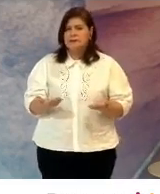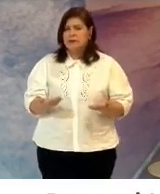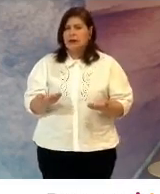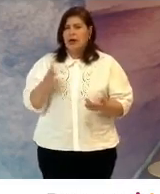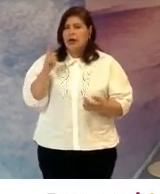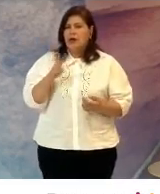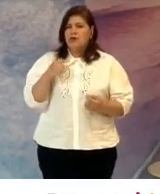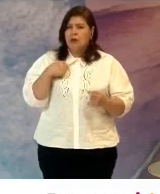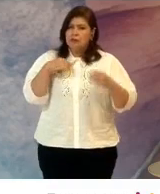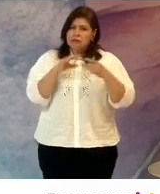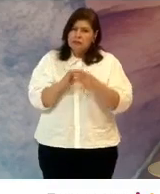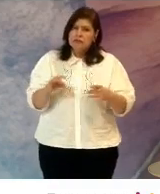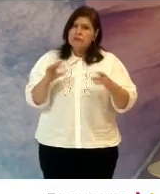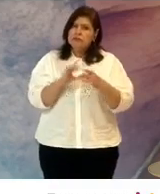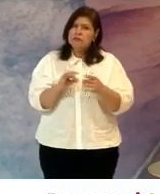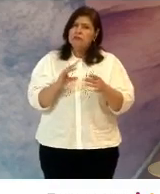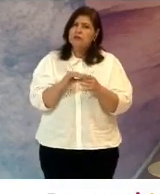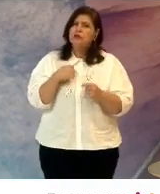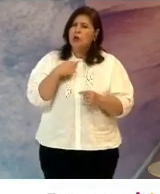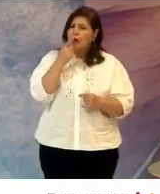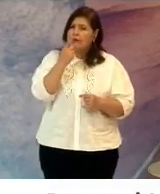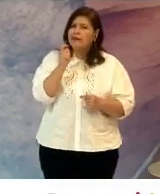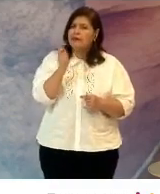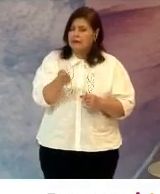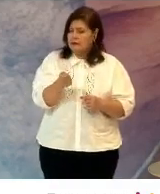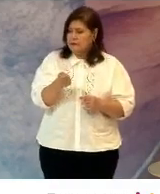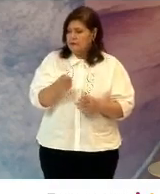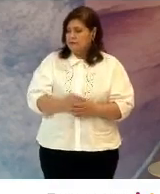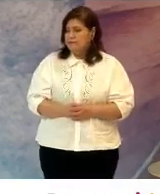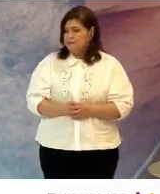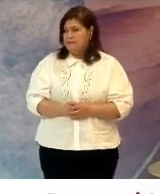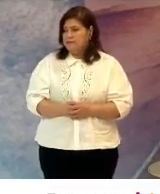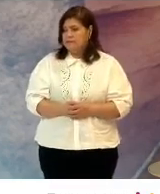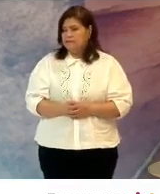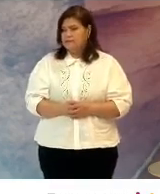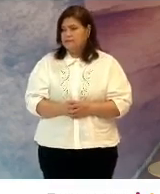básicamente, lo que yo he estado diciendo es esto.